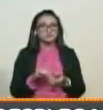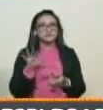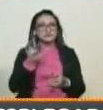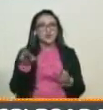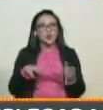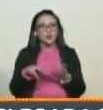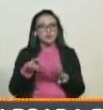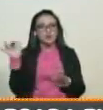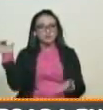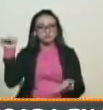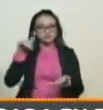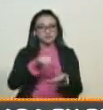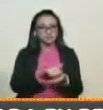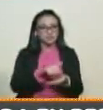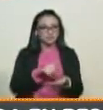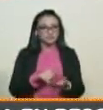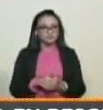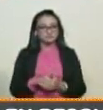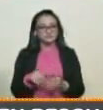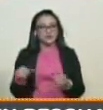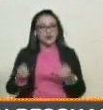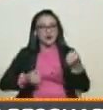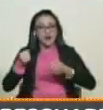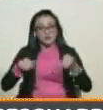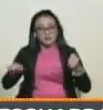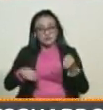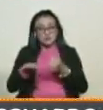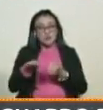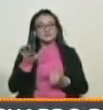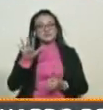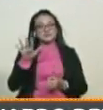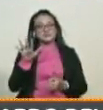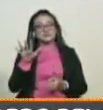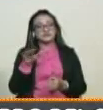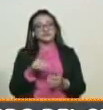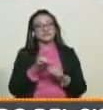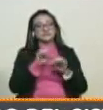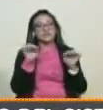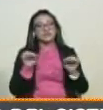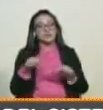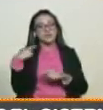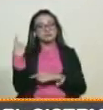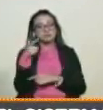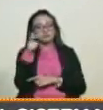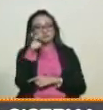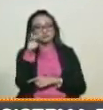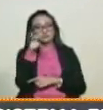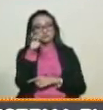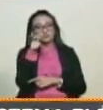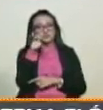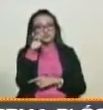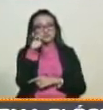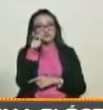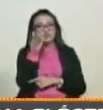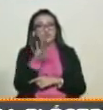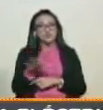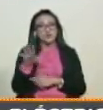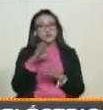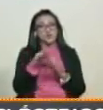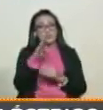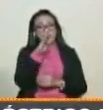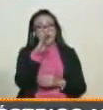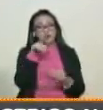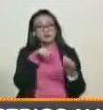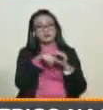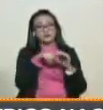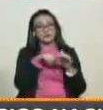punto de vista aéreo. También hemos coordinado todos los esfuerzos para garantizar un sistema de patrullaje y vigilancia en todas las entidades